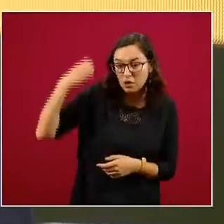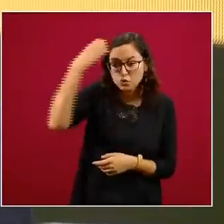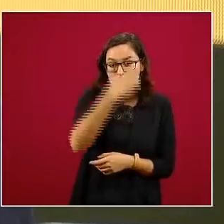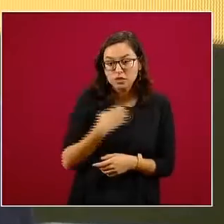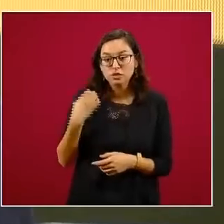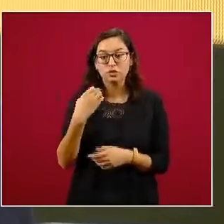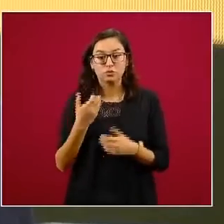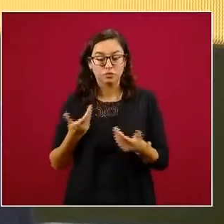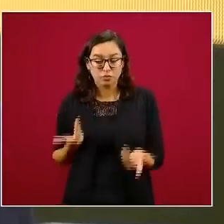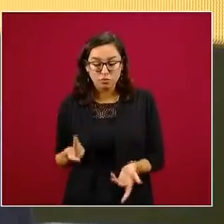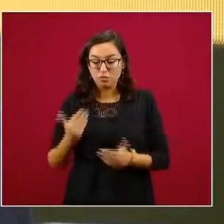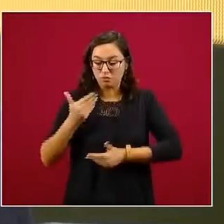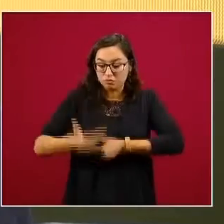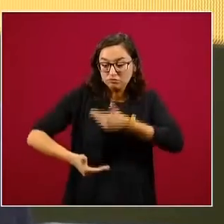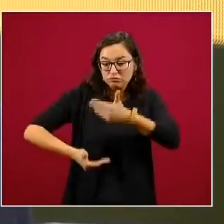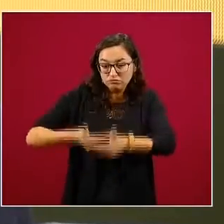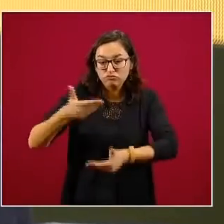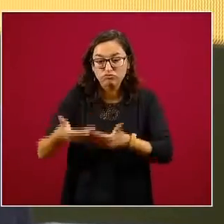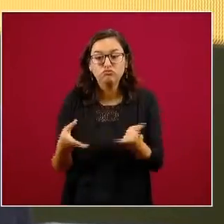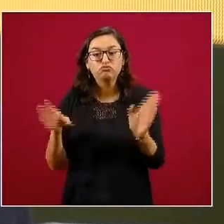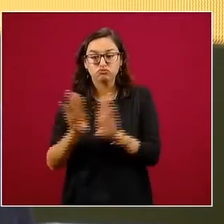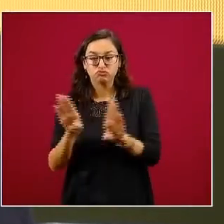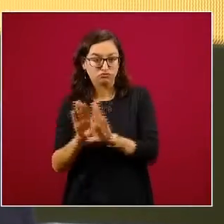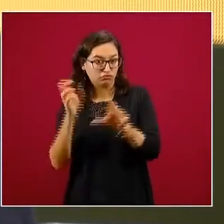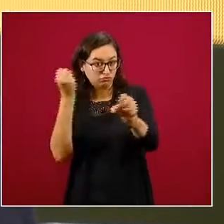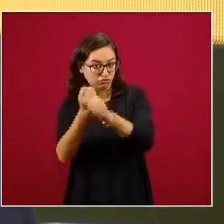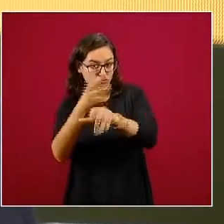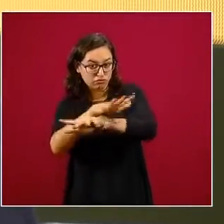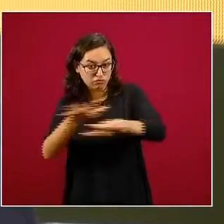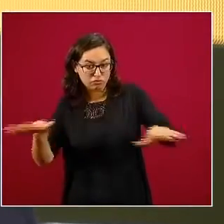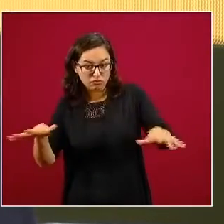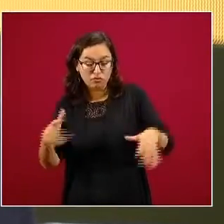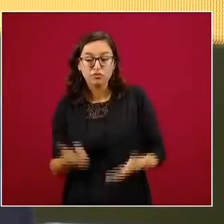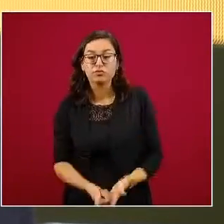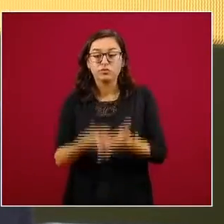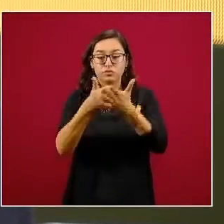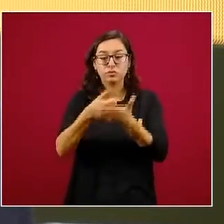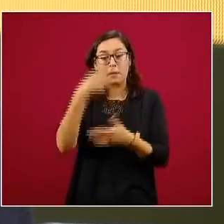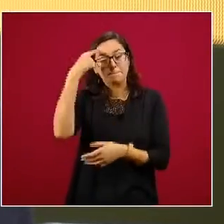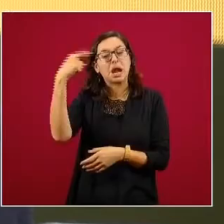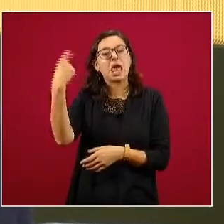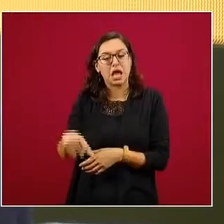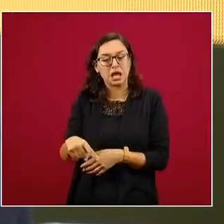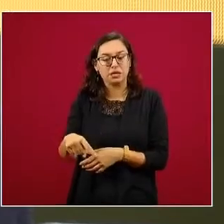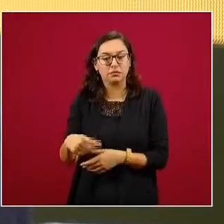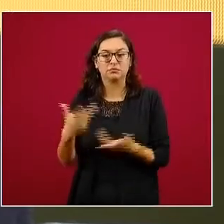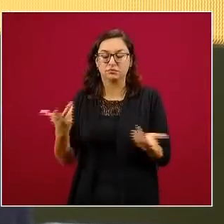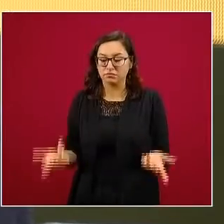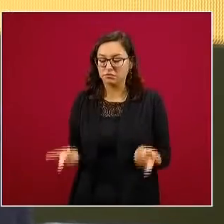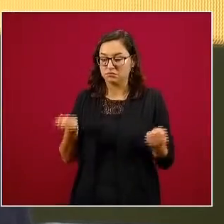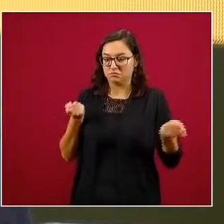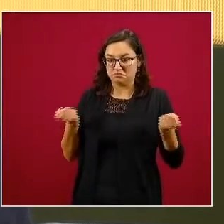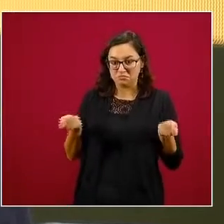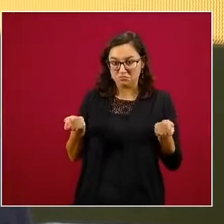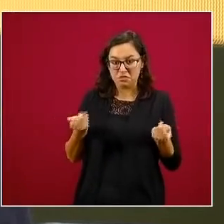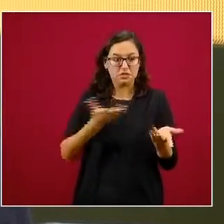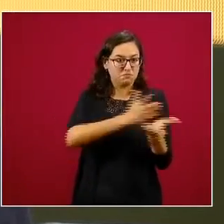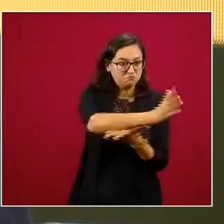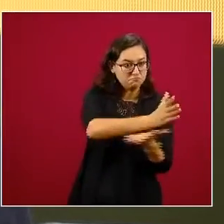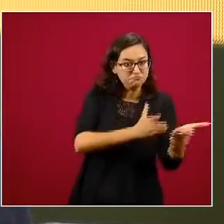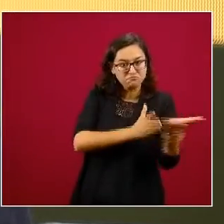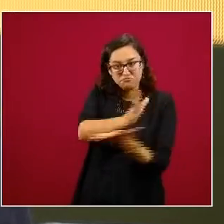hay una serie de otros servicios esenciales que hay que mantener y continuar a implementar. La tercera razón